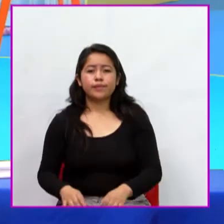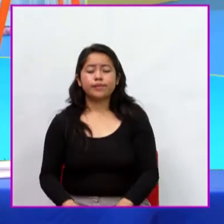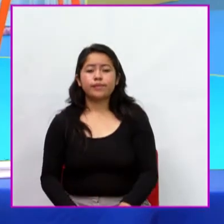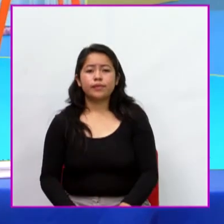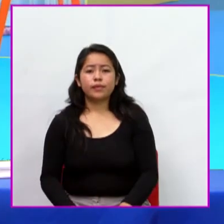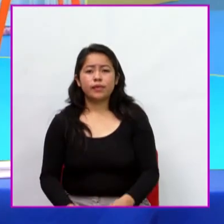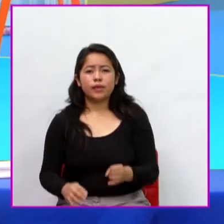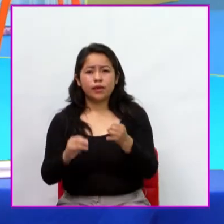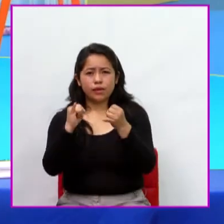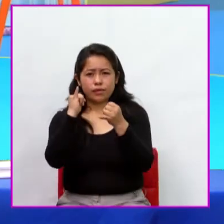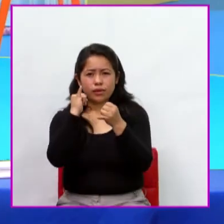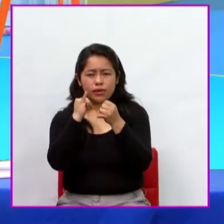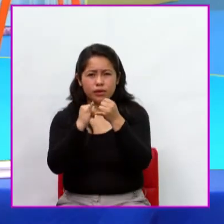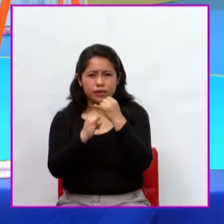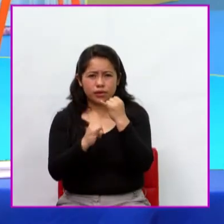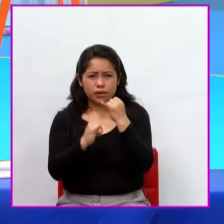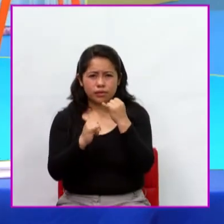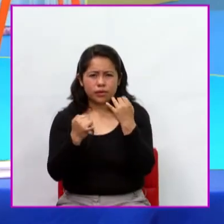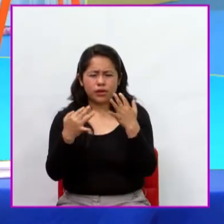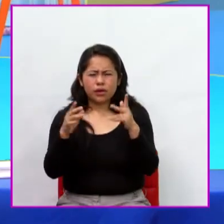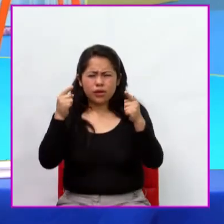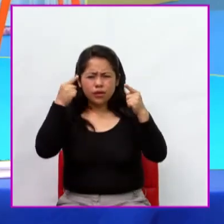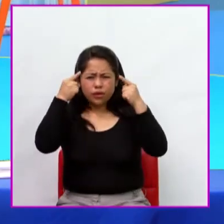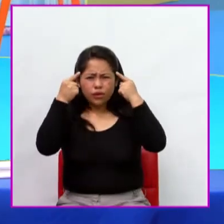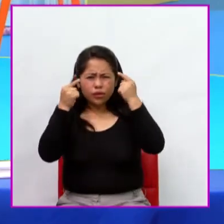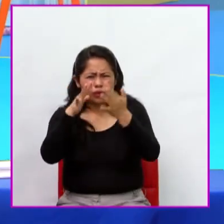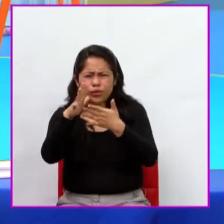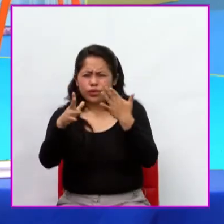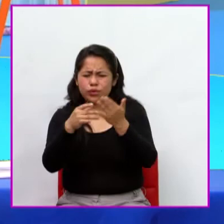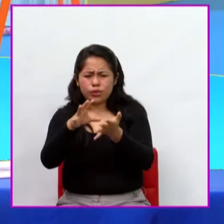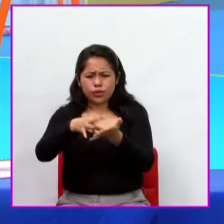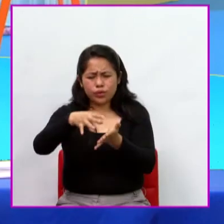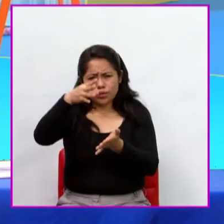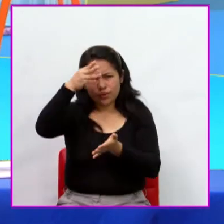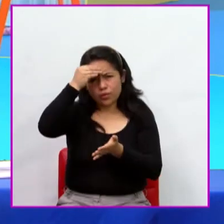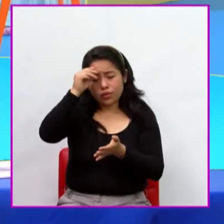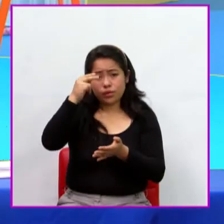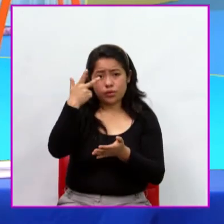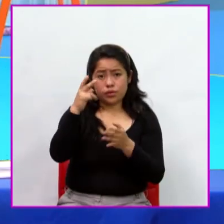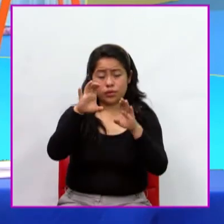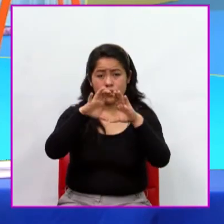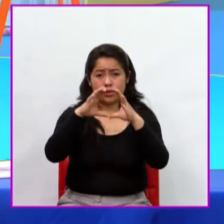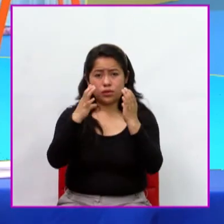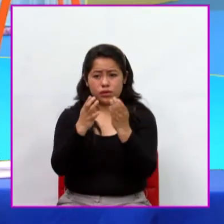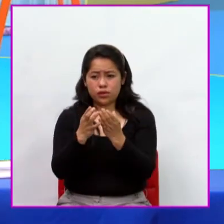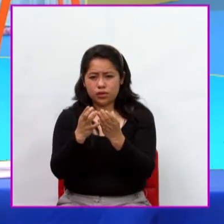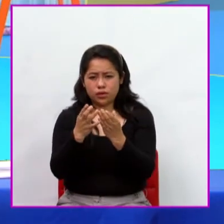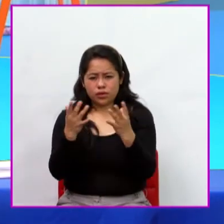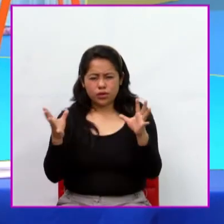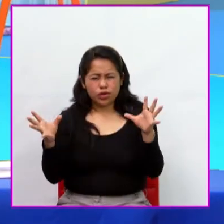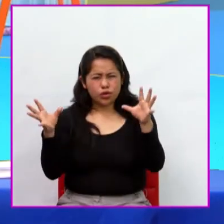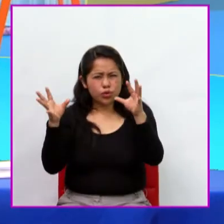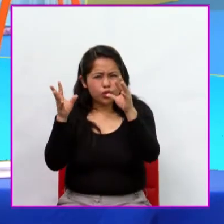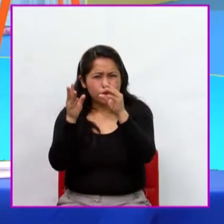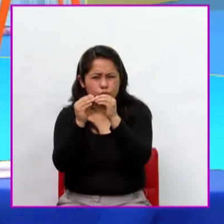Finalmente, analicemos con todo lo aprendido en estas 3 clases, podemos